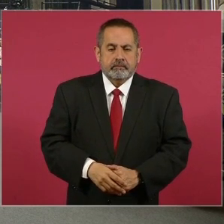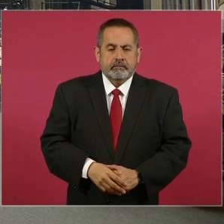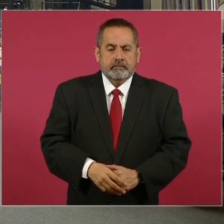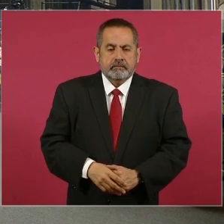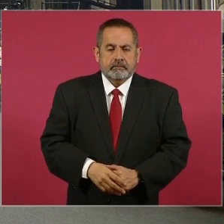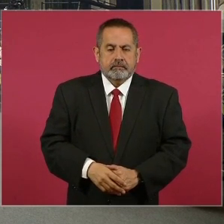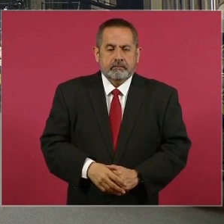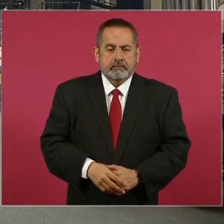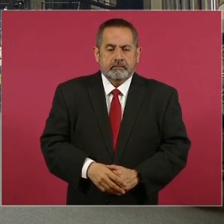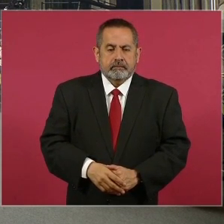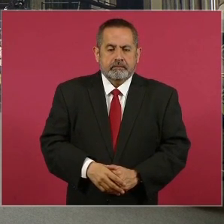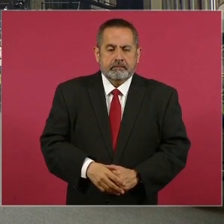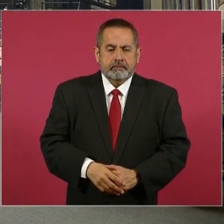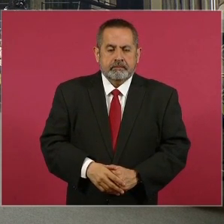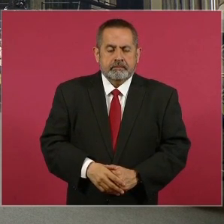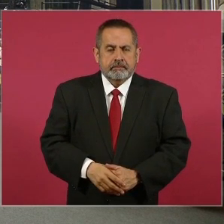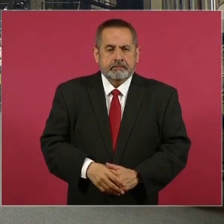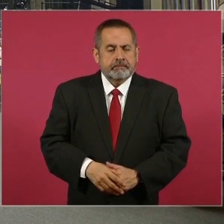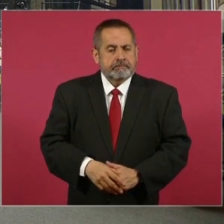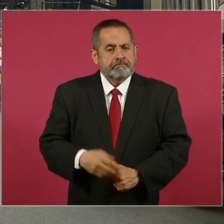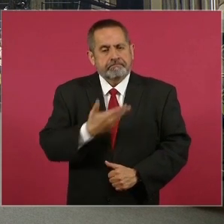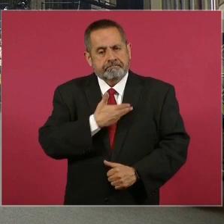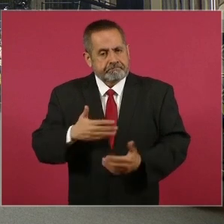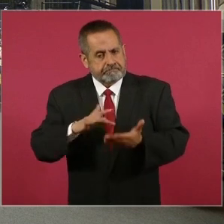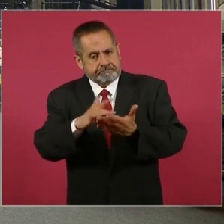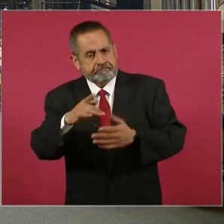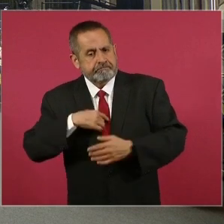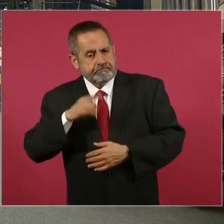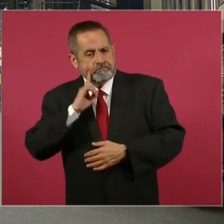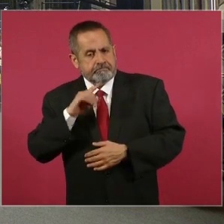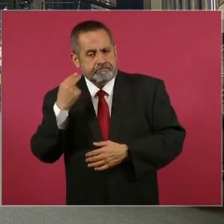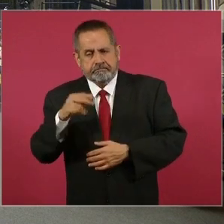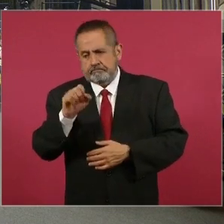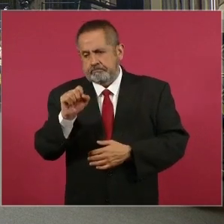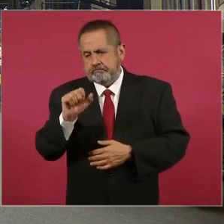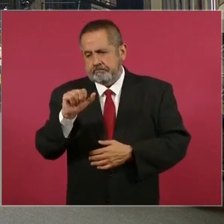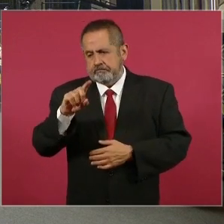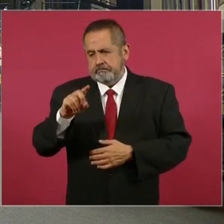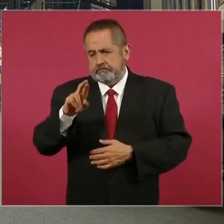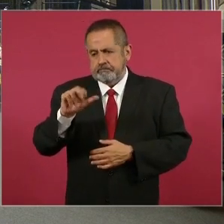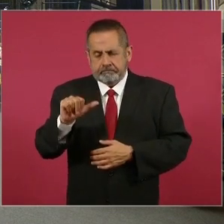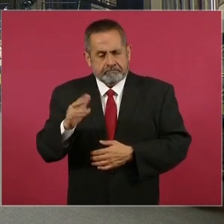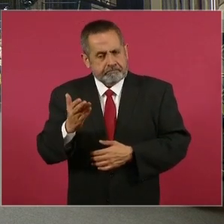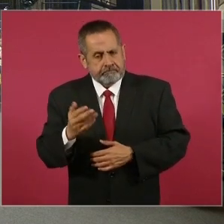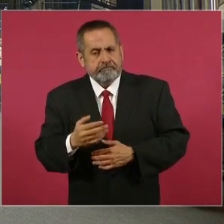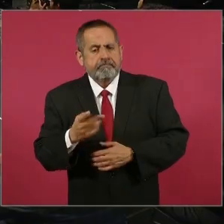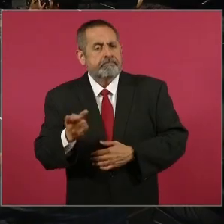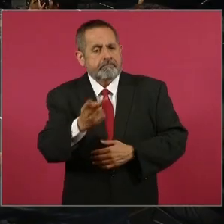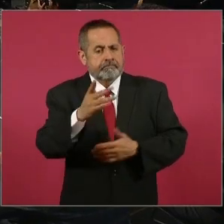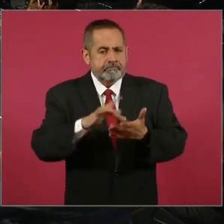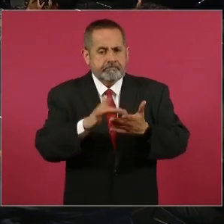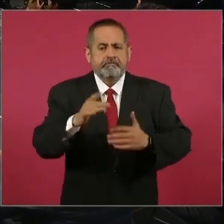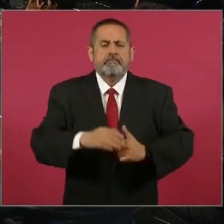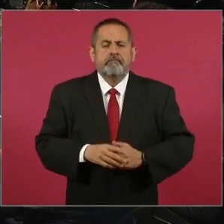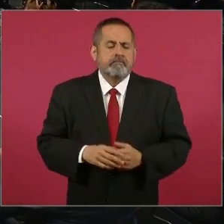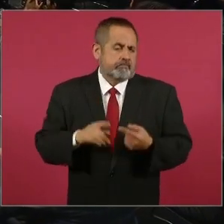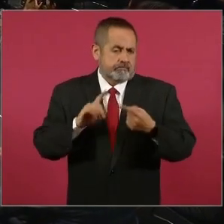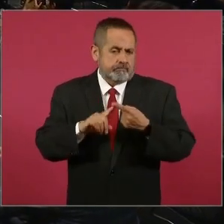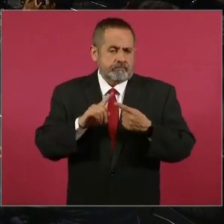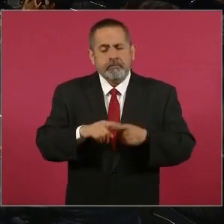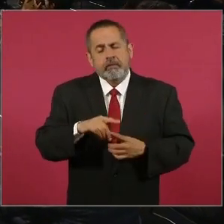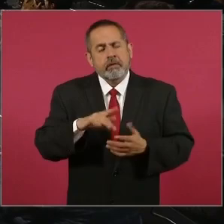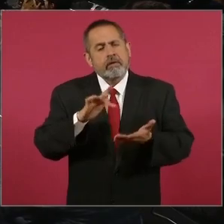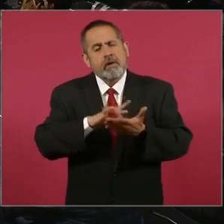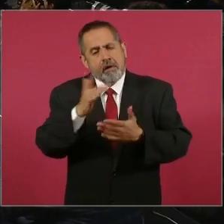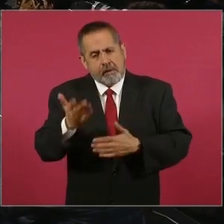presidente Gracias presidente Sandra Aguilera de grupo larza comunicaciones presidente Antes que nada quiero darle las gracias a